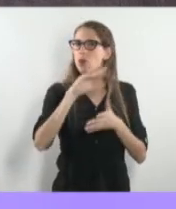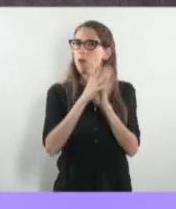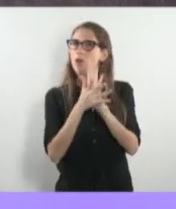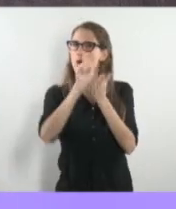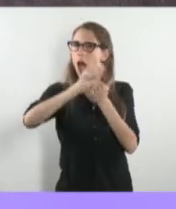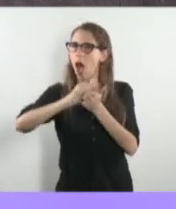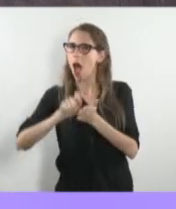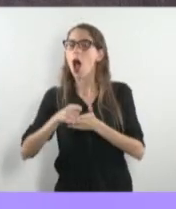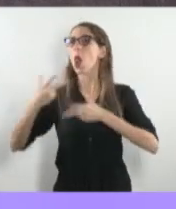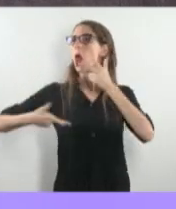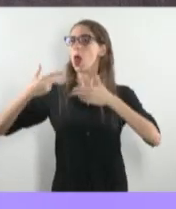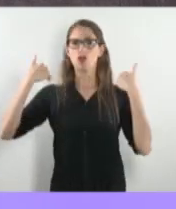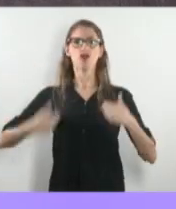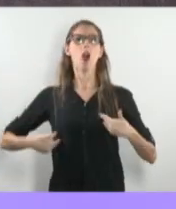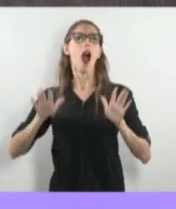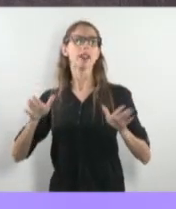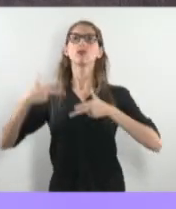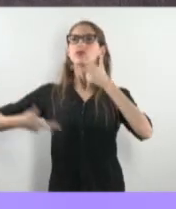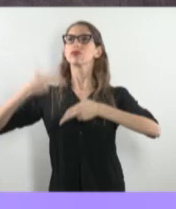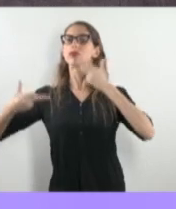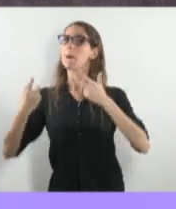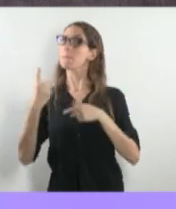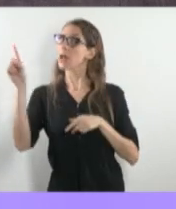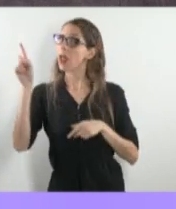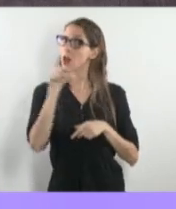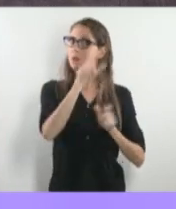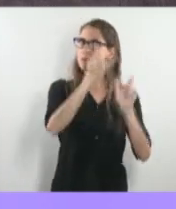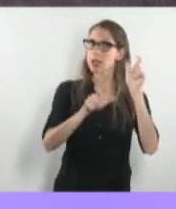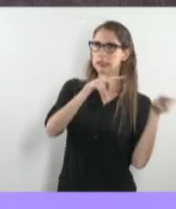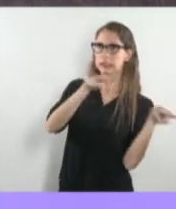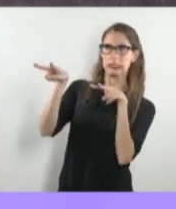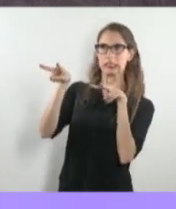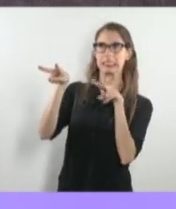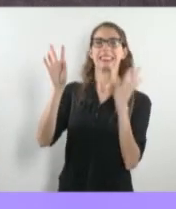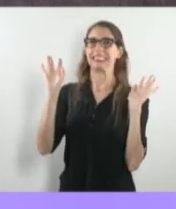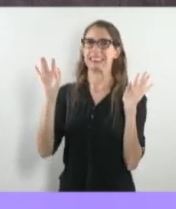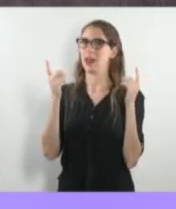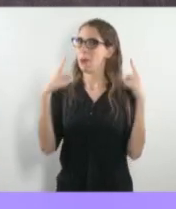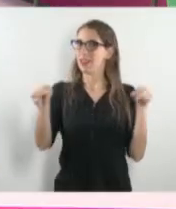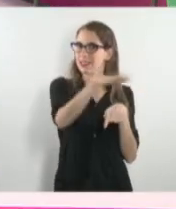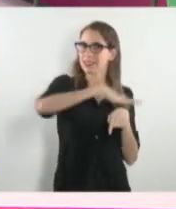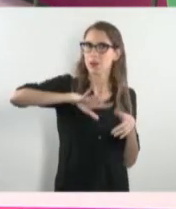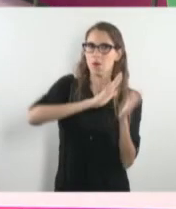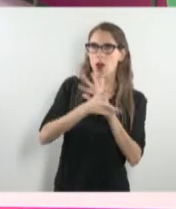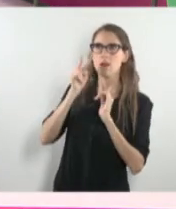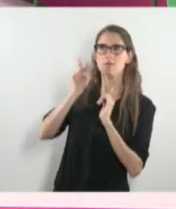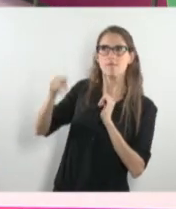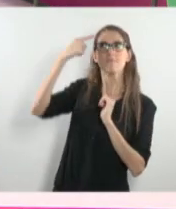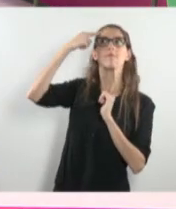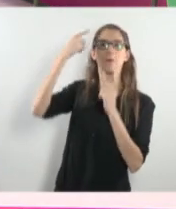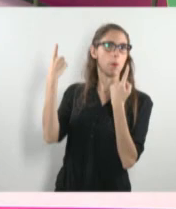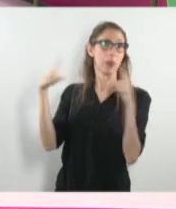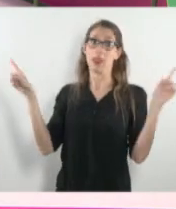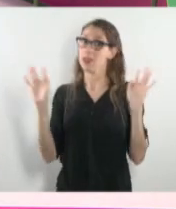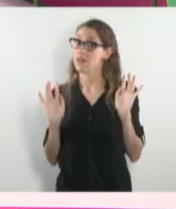que él dice de sí mismo y el modo en que se construye en la gente, palabra que después llega hasta el día